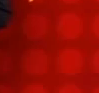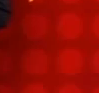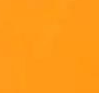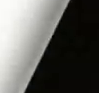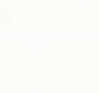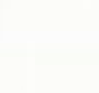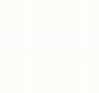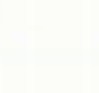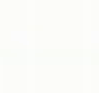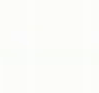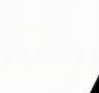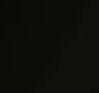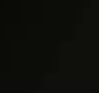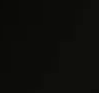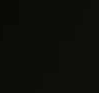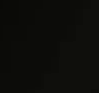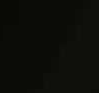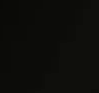horas.